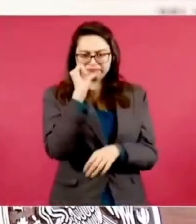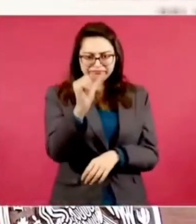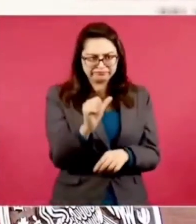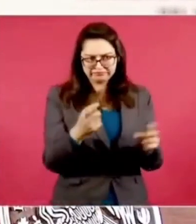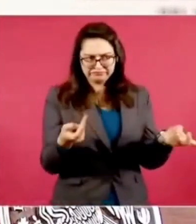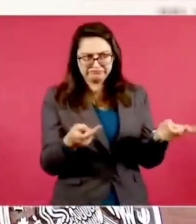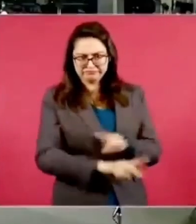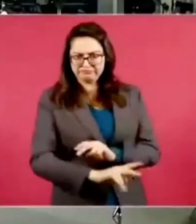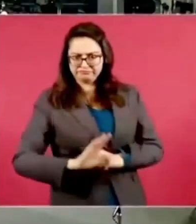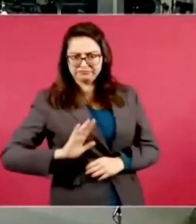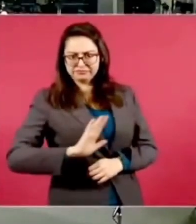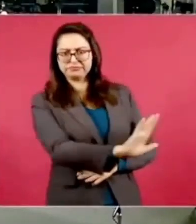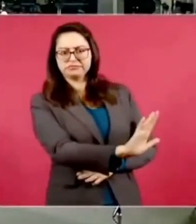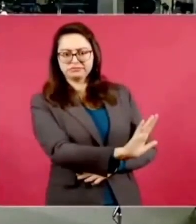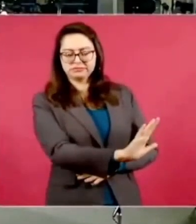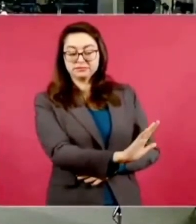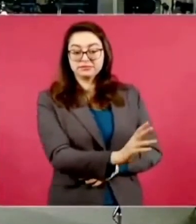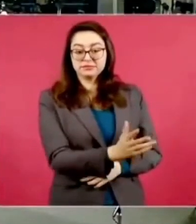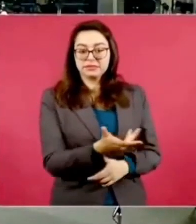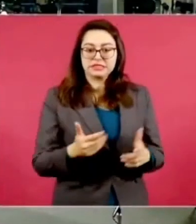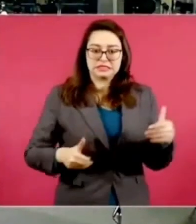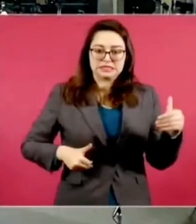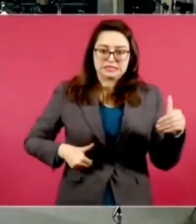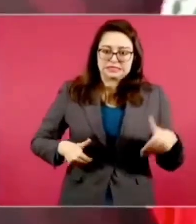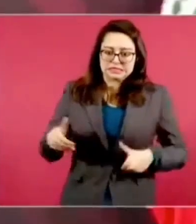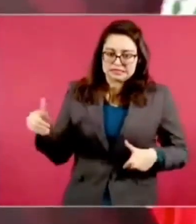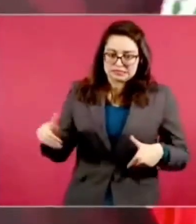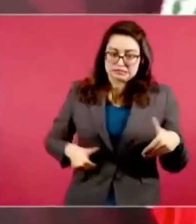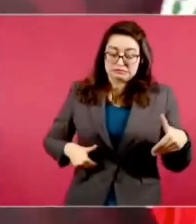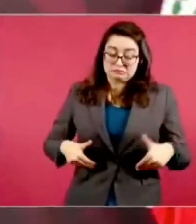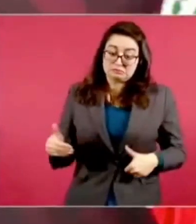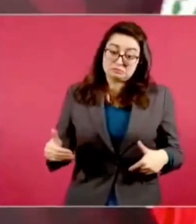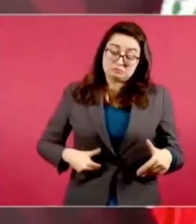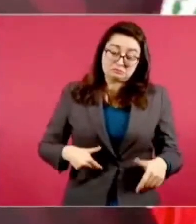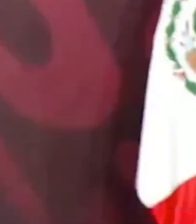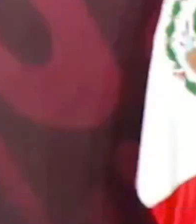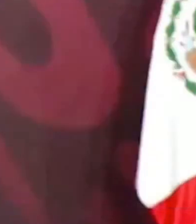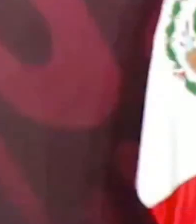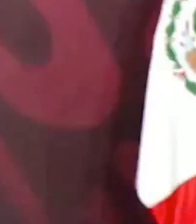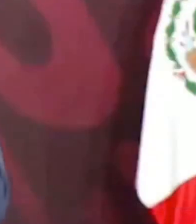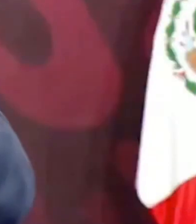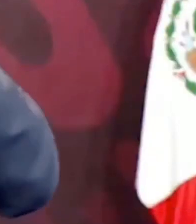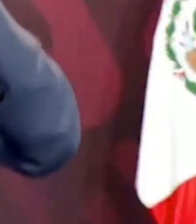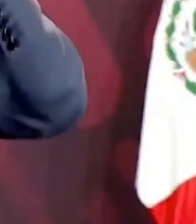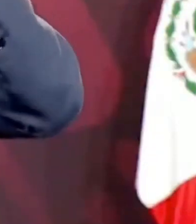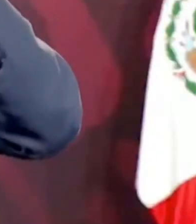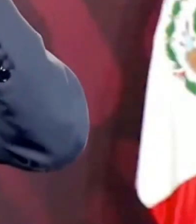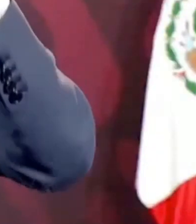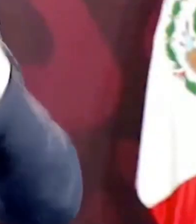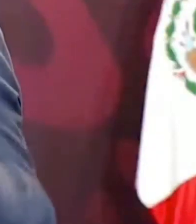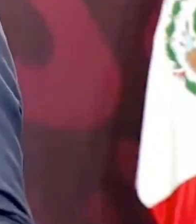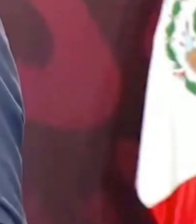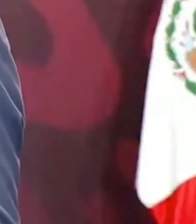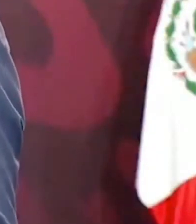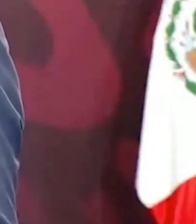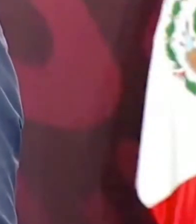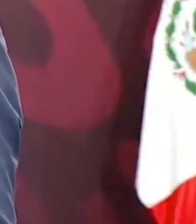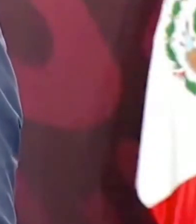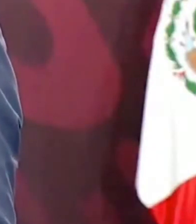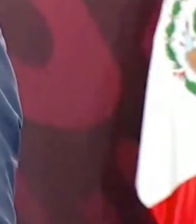a nadie. Entonces, a lo mejor, pues, eso no les gustó, pero ya pasó tiempo.